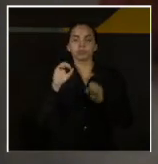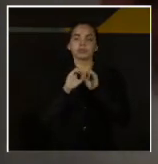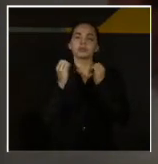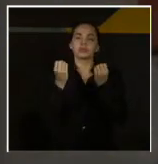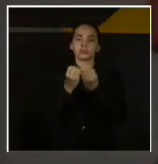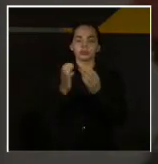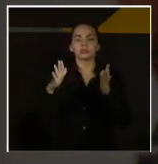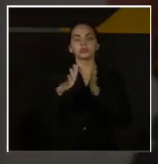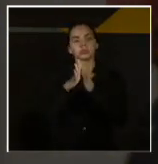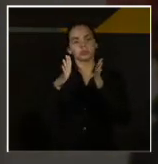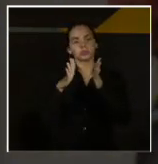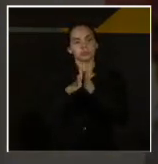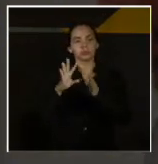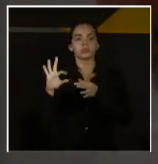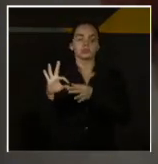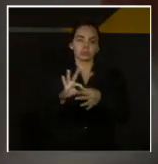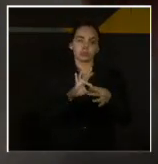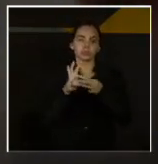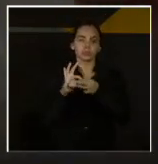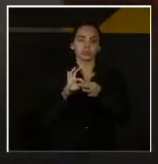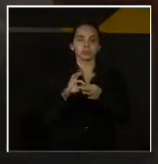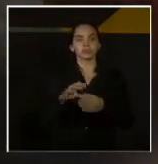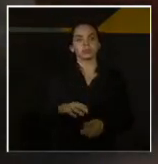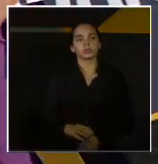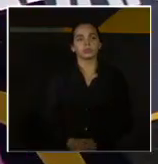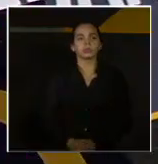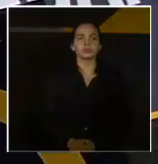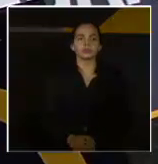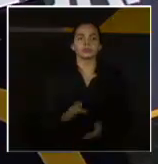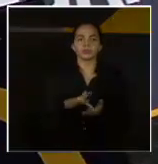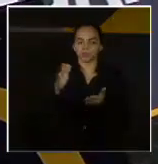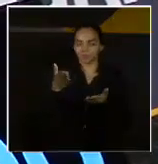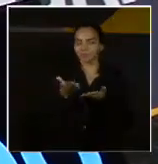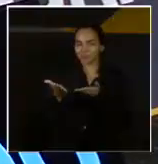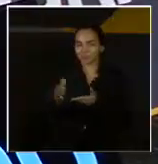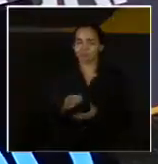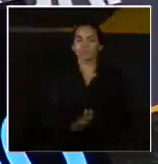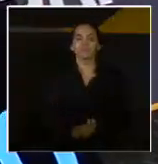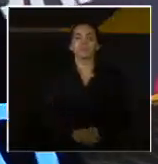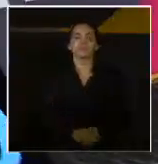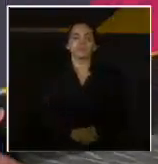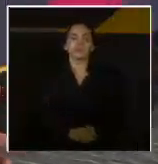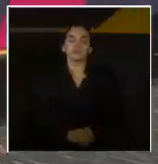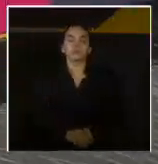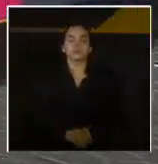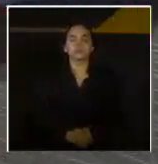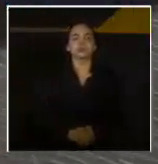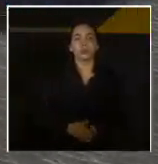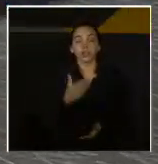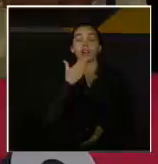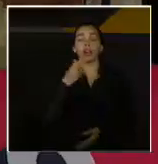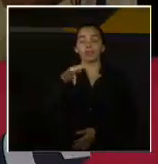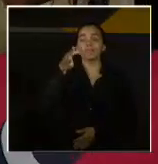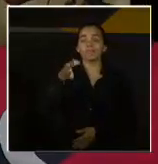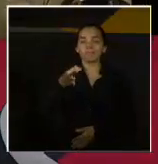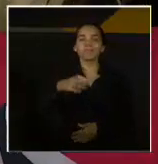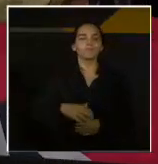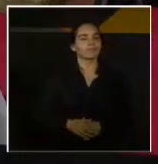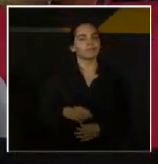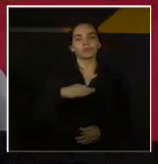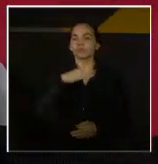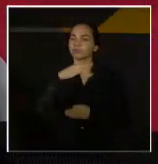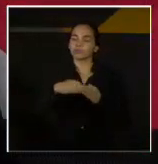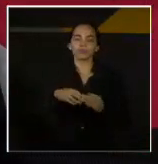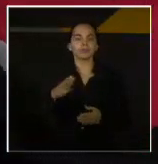la participación de organismos de la sociedad civil? Muchísimas gracias. Adelante, candidato. Por supuesto que sí, Pati,